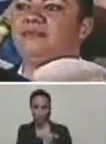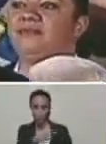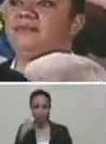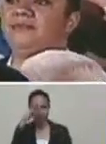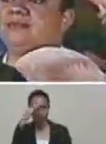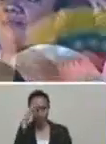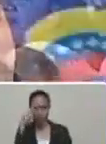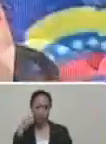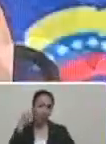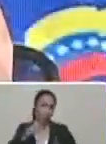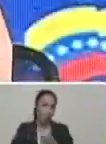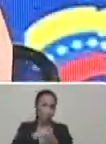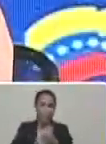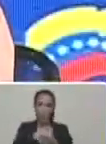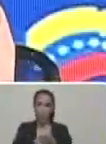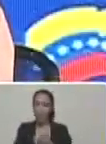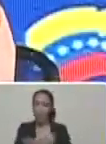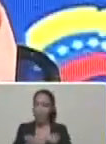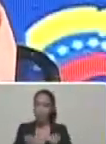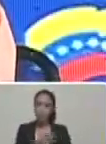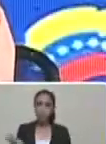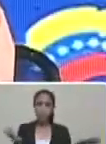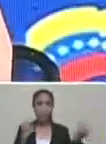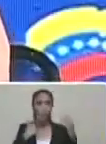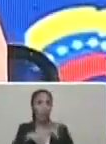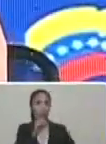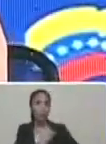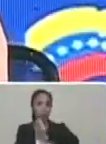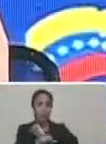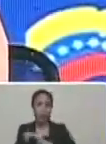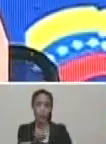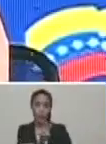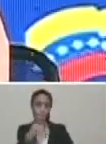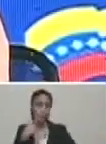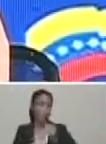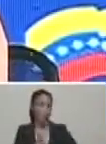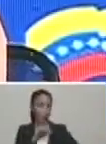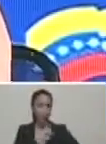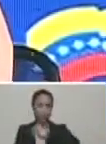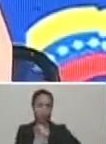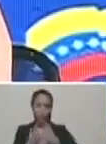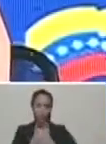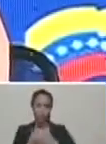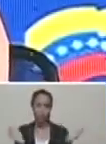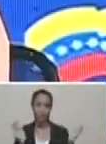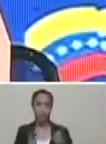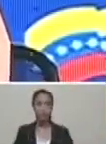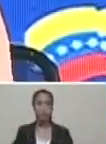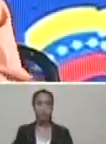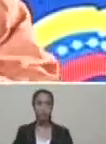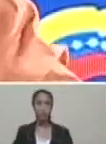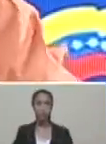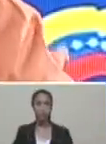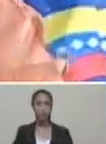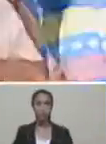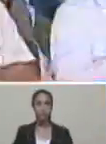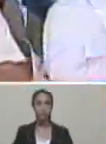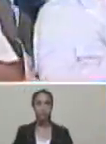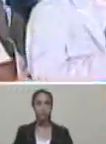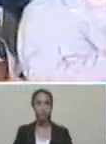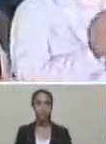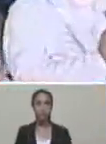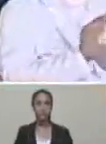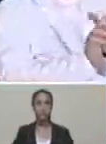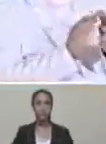el ejército alistado de usted para defender a Venezuela de los gringos y contra cualquiera que se meta.